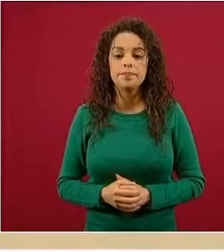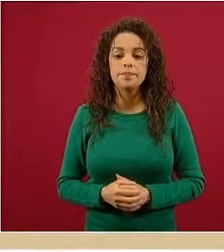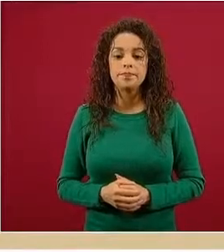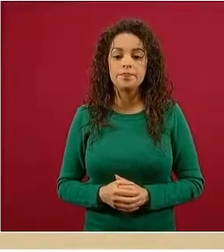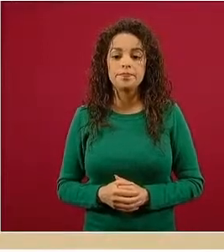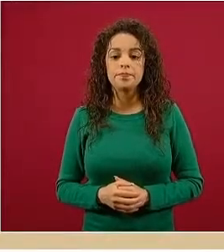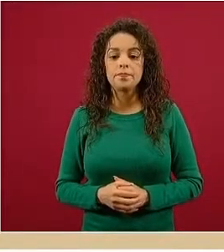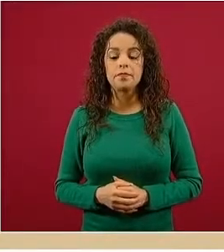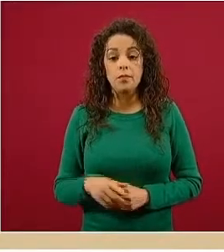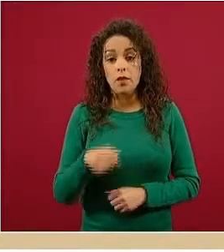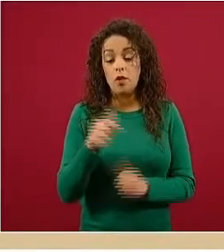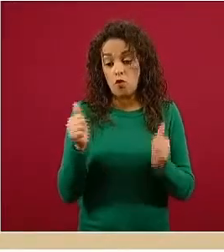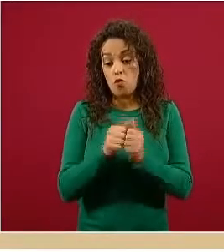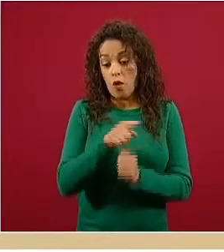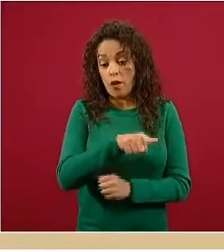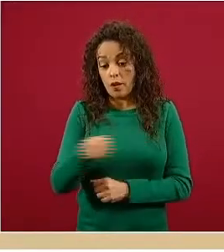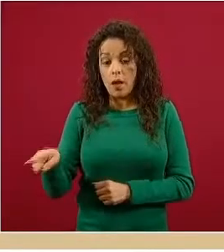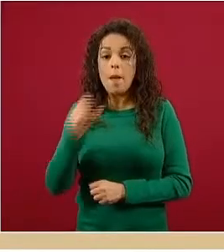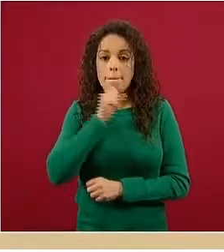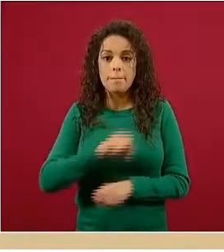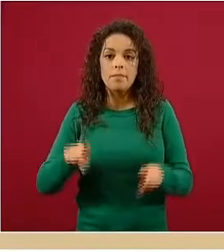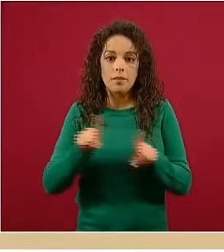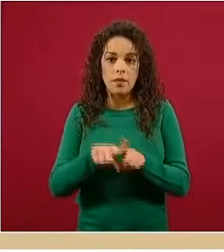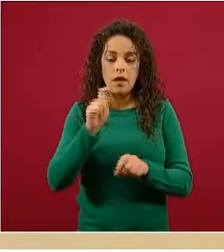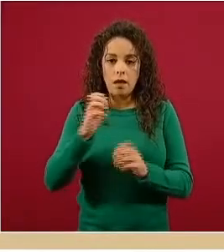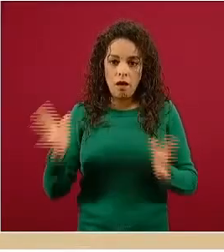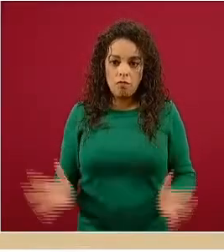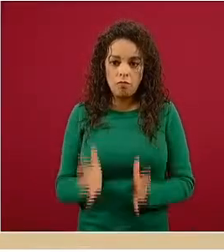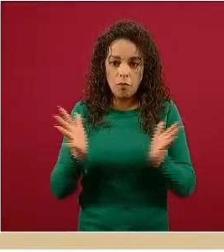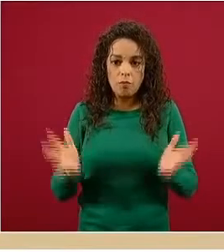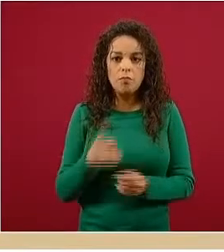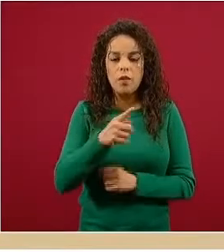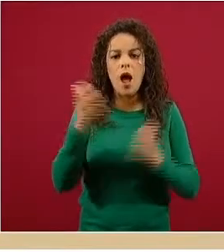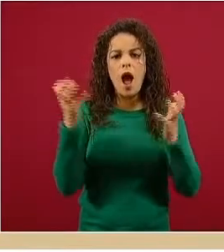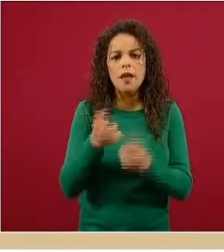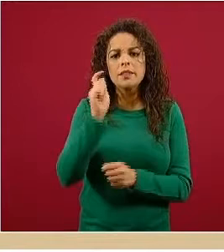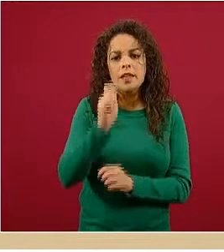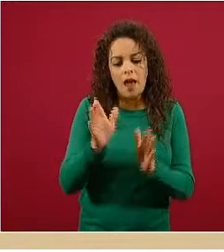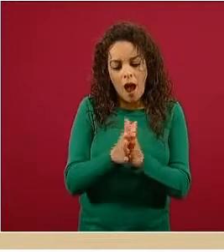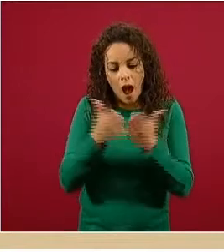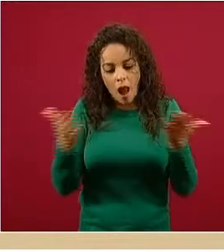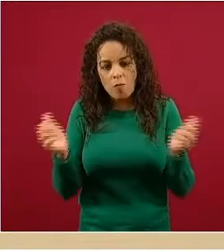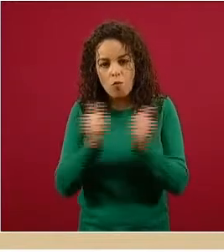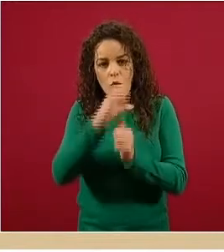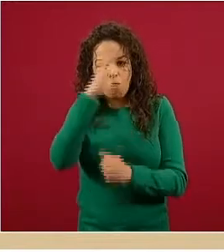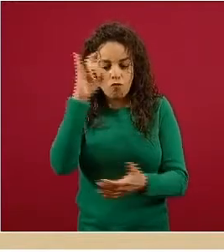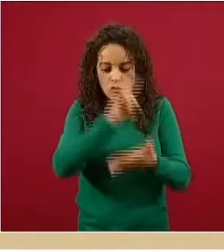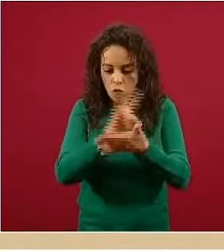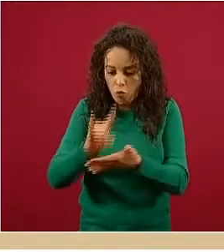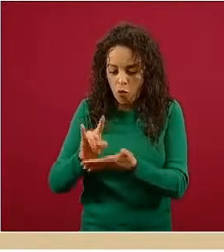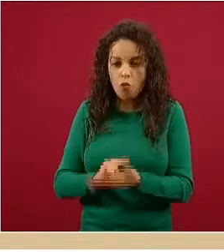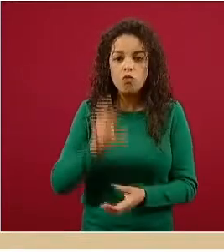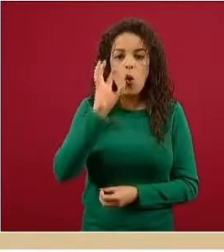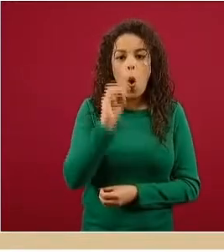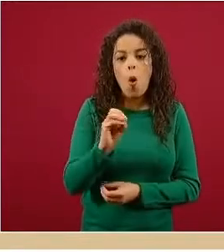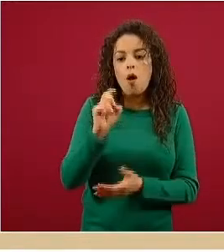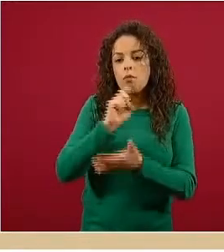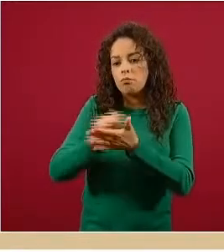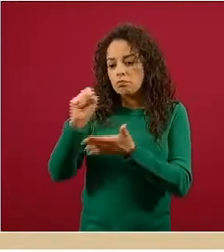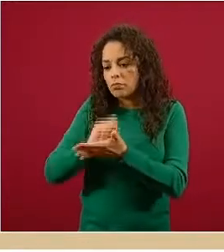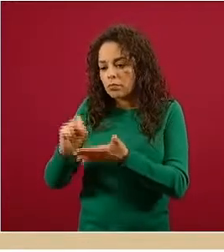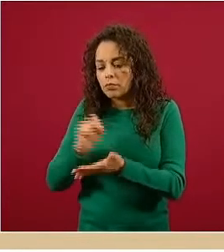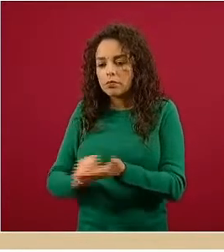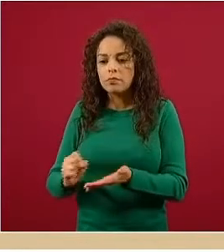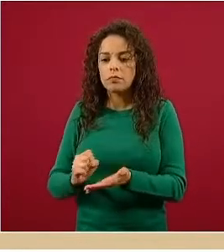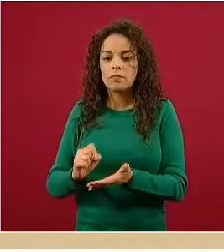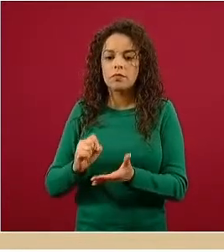los eufemismos, evitar a veces expresiones que son propiamente culturales y que se entienden a